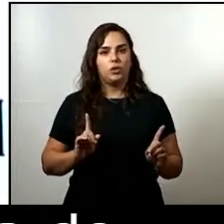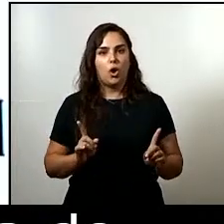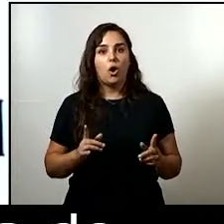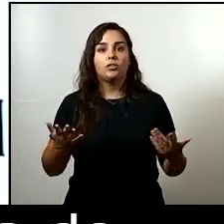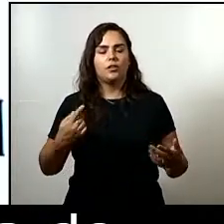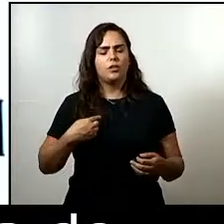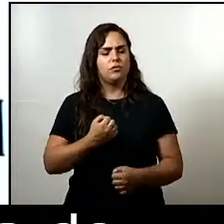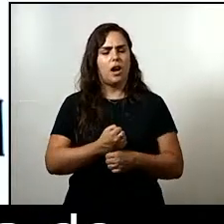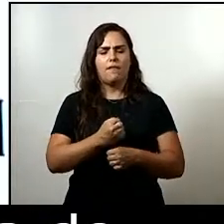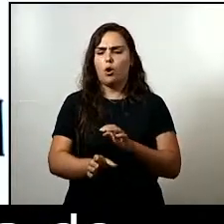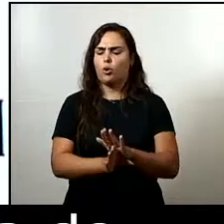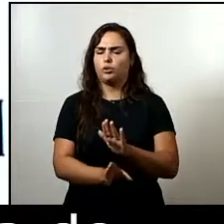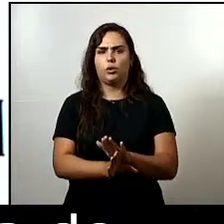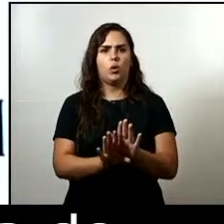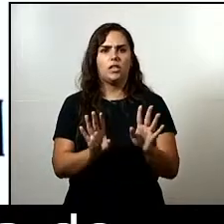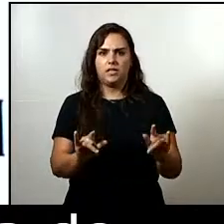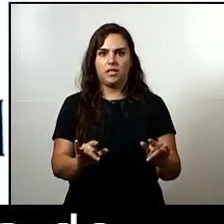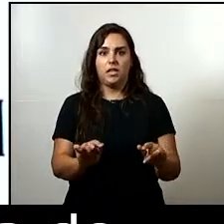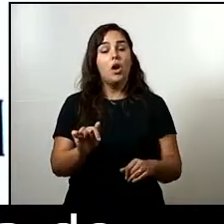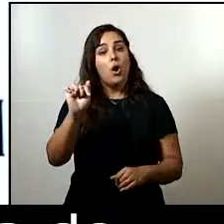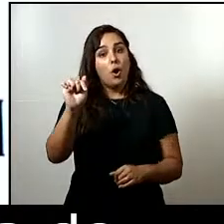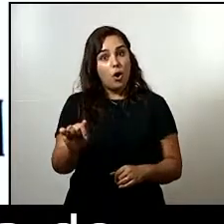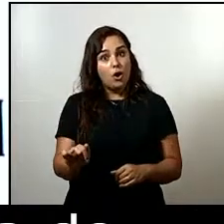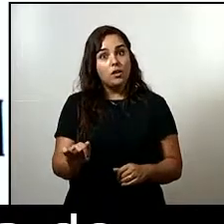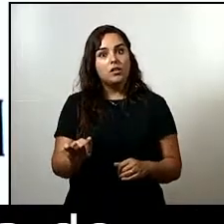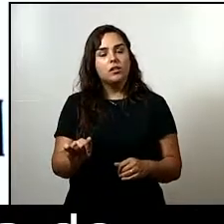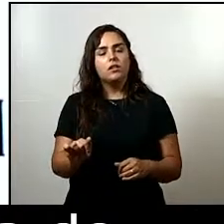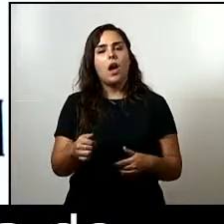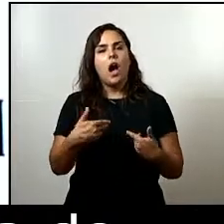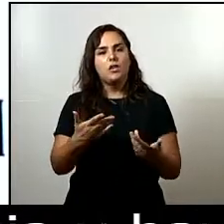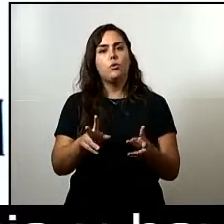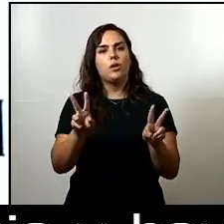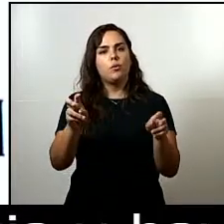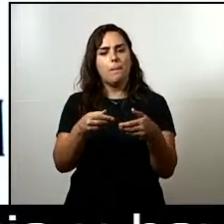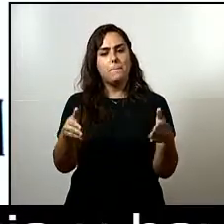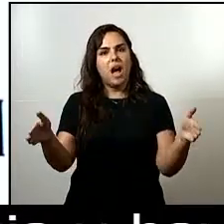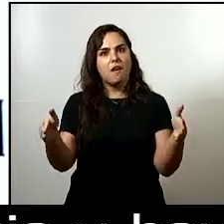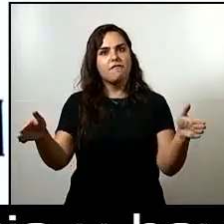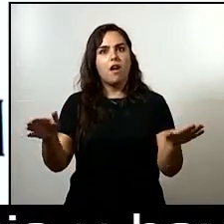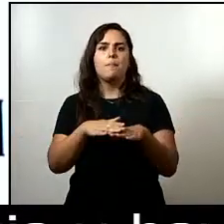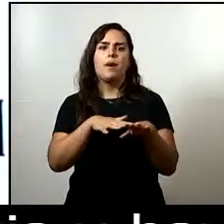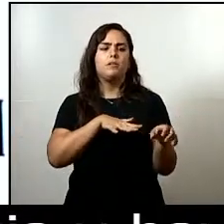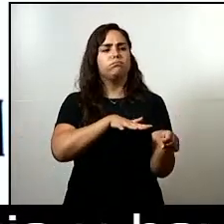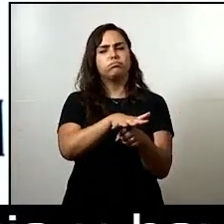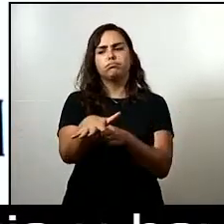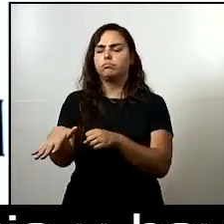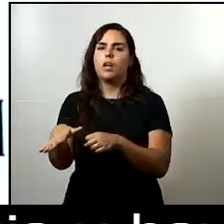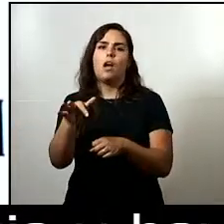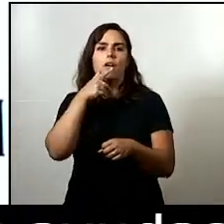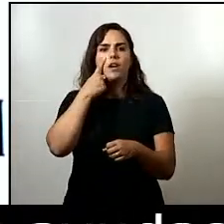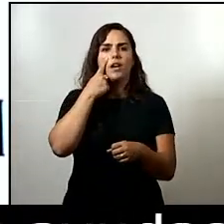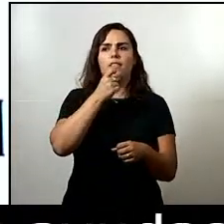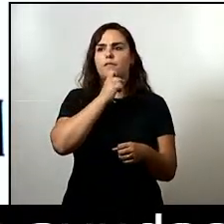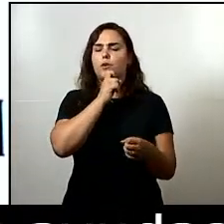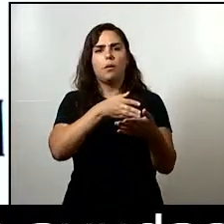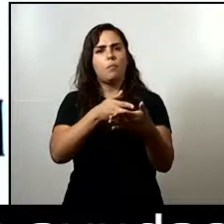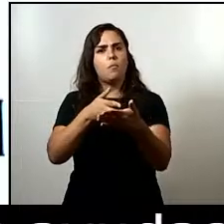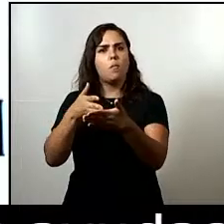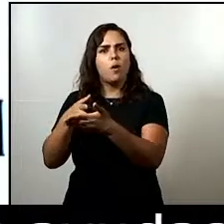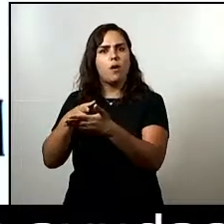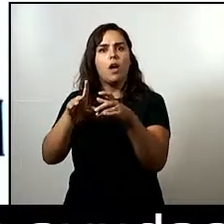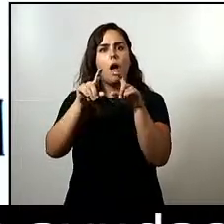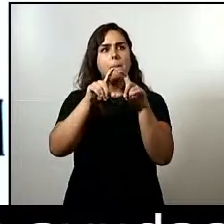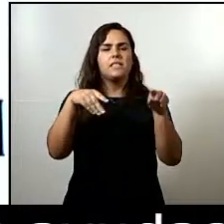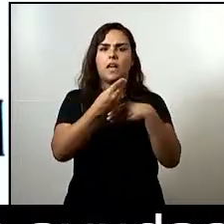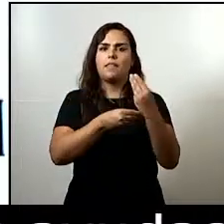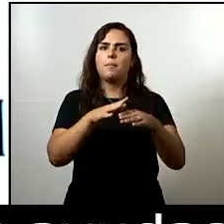que seguir trabajando. Hoy ponemos en marcha nuevas ayudas que den respuesta a las grandes dificultades que afrontan las